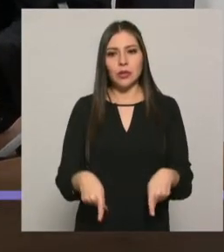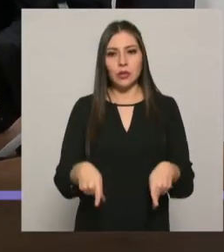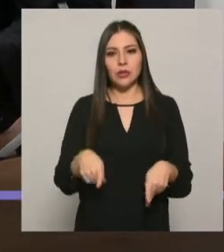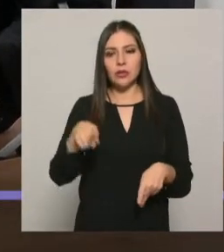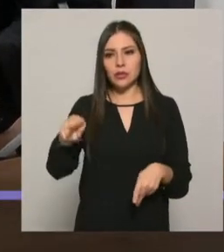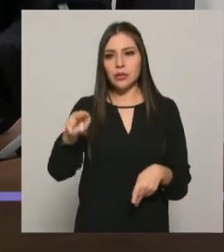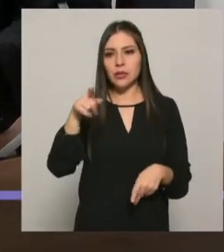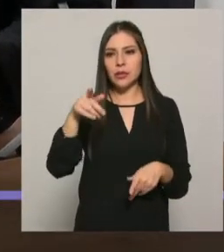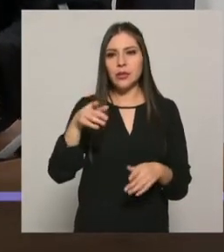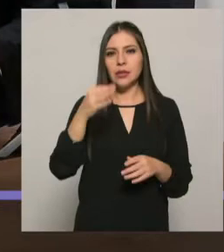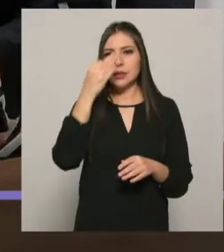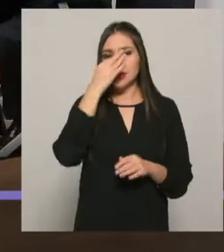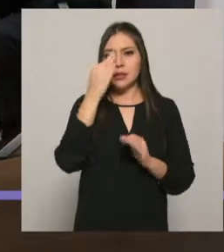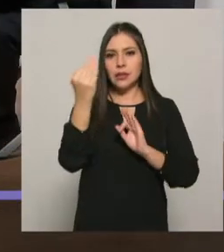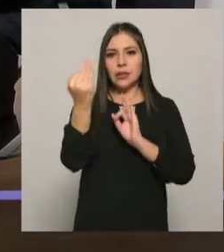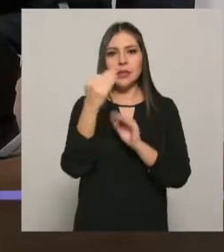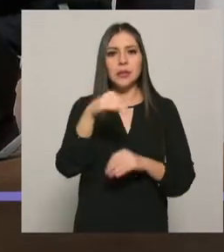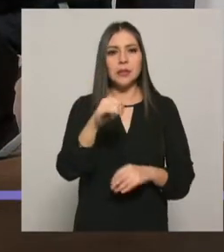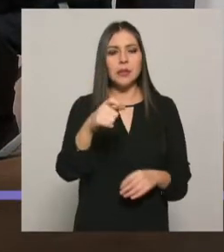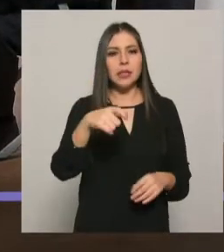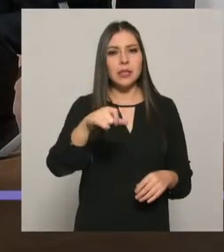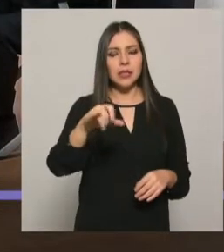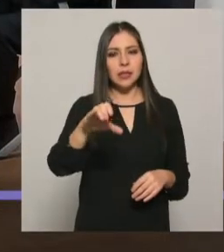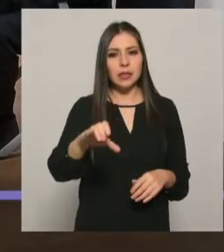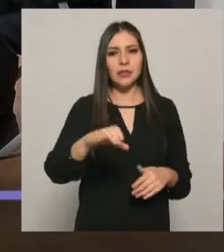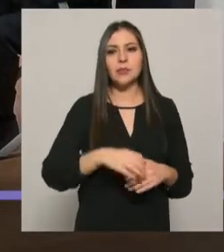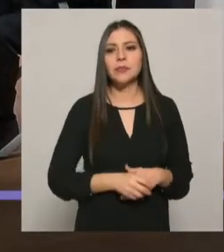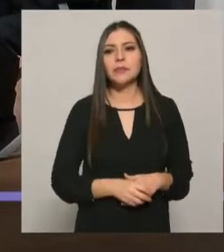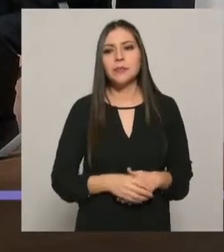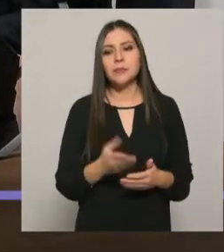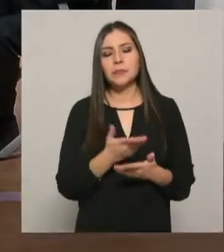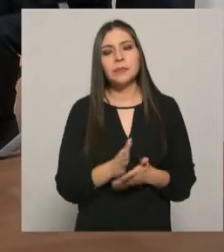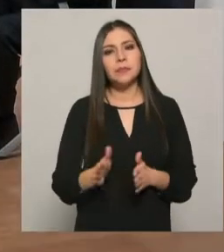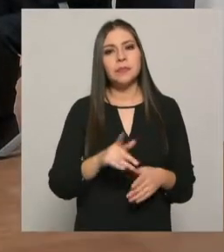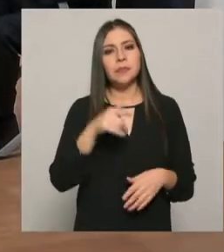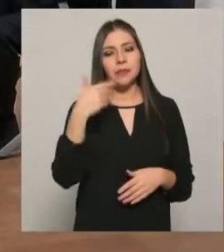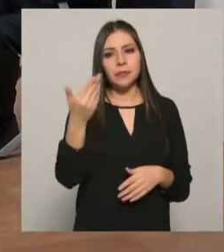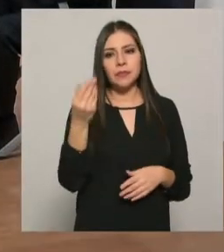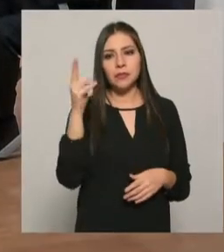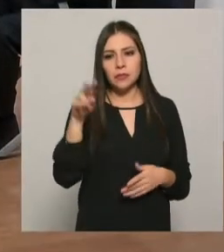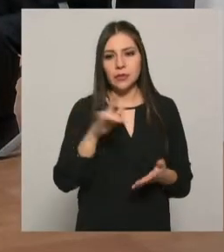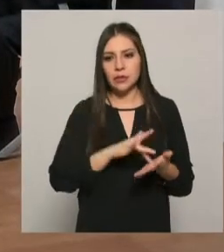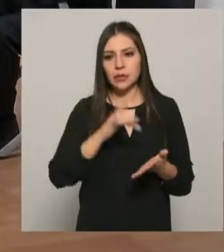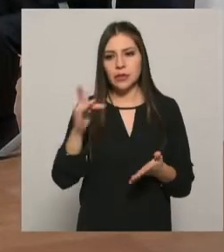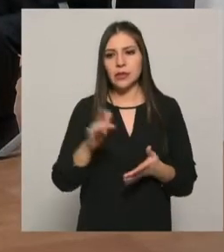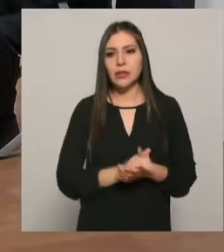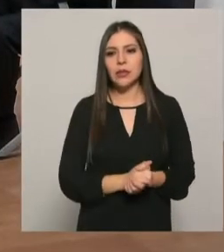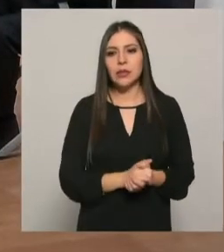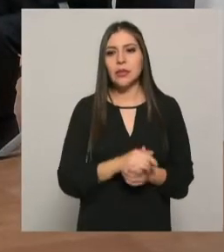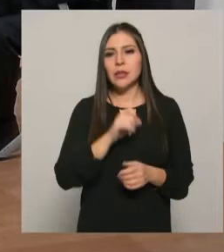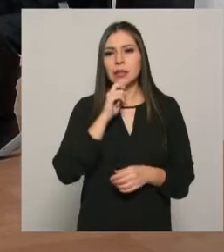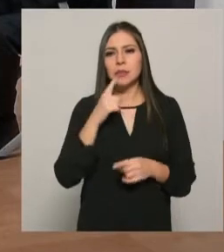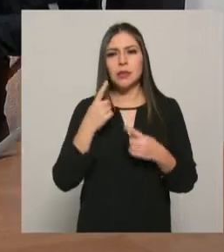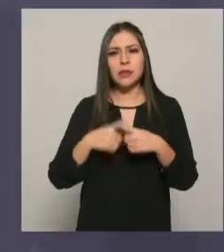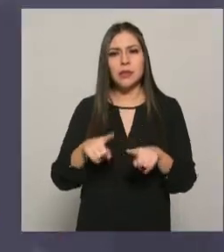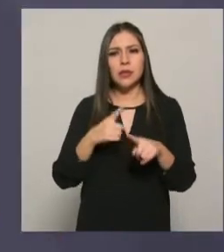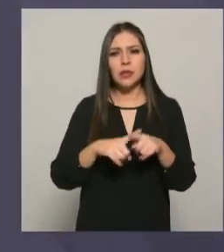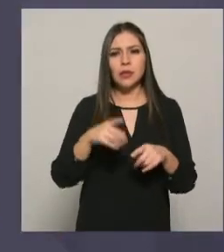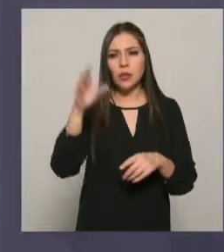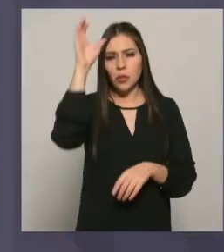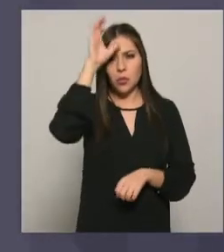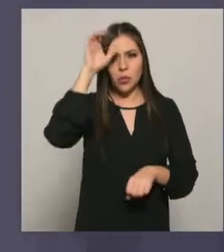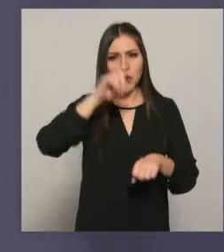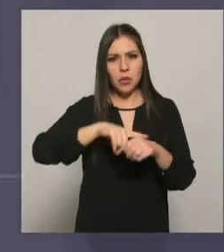que está rumbo a Mixquic. Y lo mismo en Azcapotzalco. Yo quisiera darle las gracias. Finalmente, maestra, igual, hay muchos programas culturales,